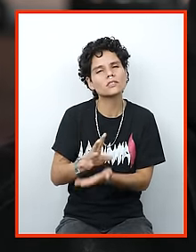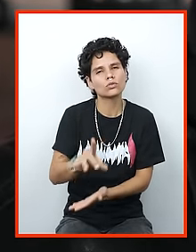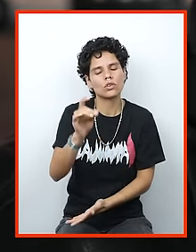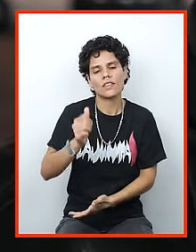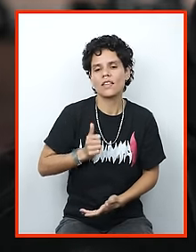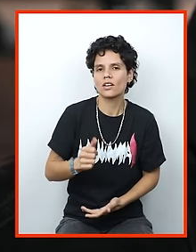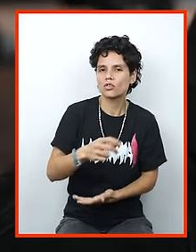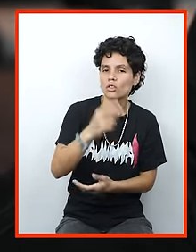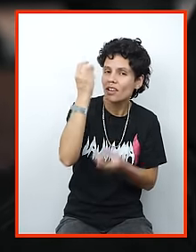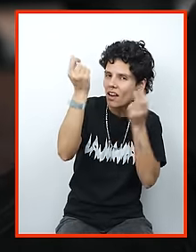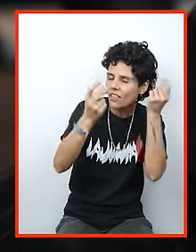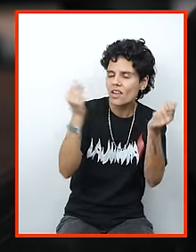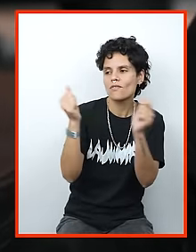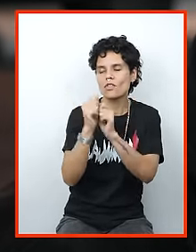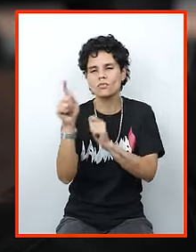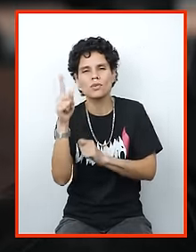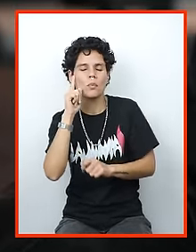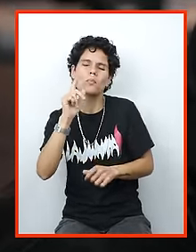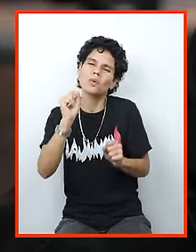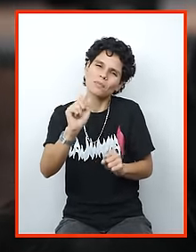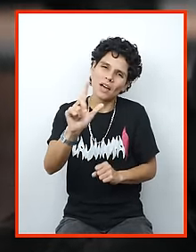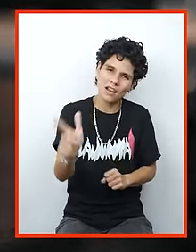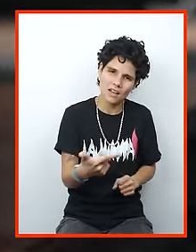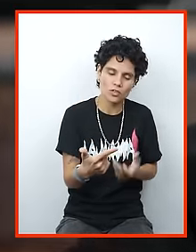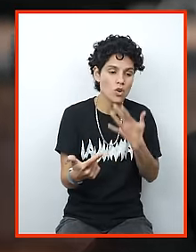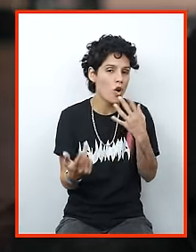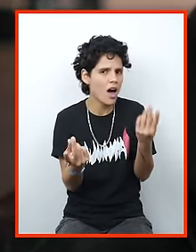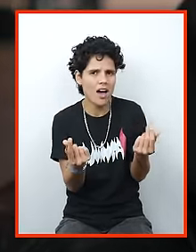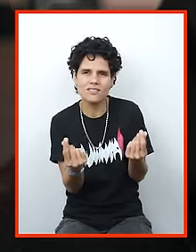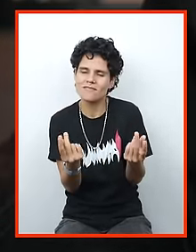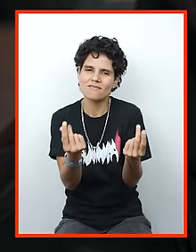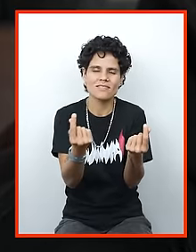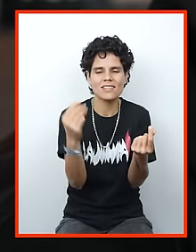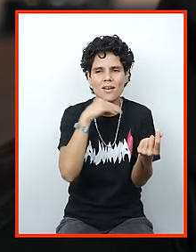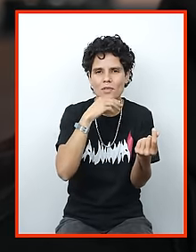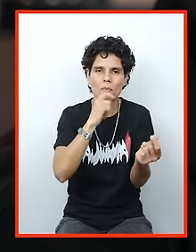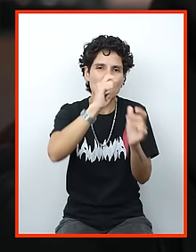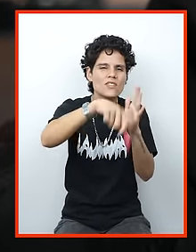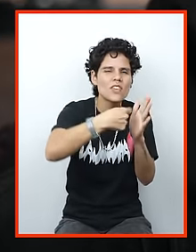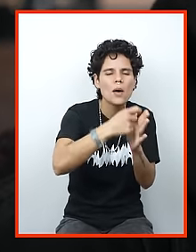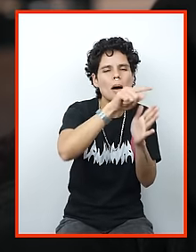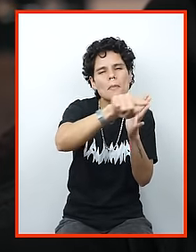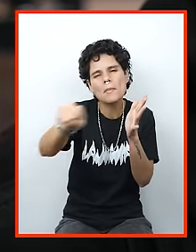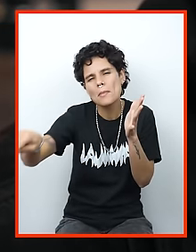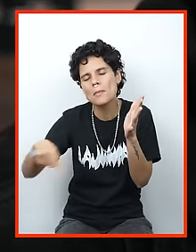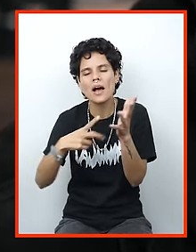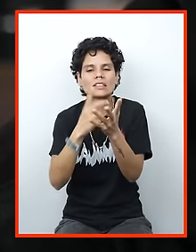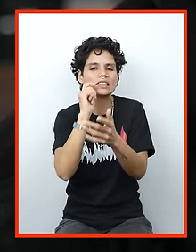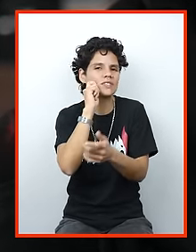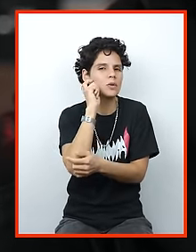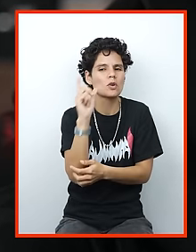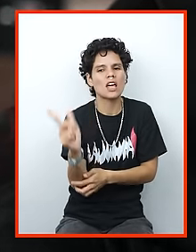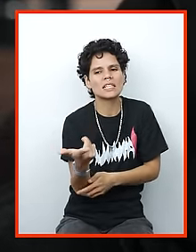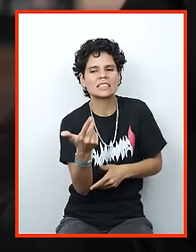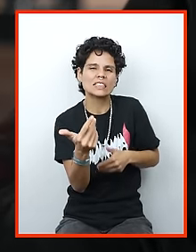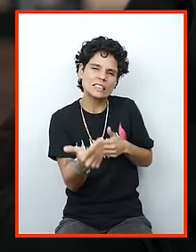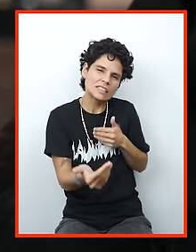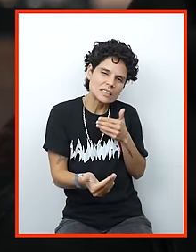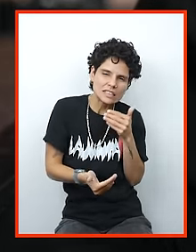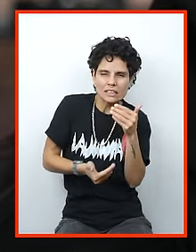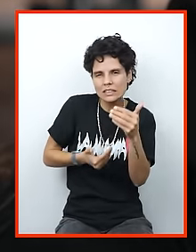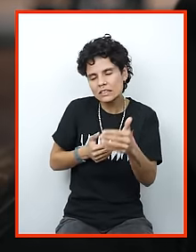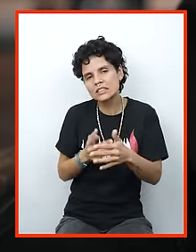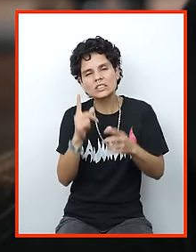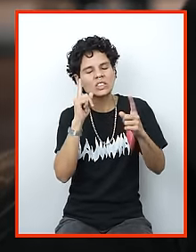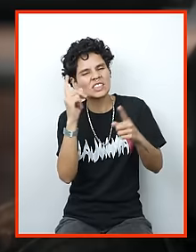pero igual es peludo igual, es más lento, como que no... Si no tenés los recursos para hacer videos, para hacer cosas, como que te demoráis más, como que, no sé,